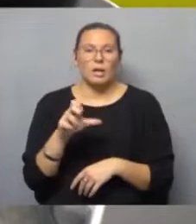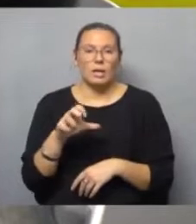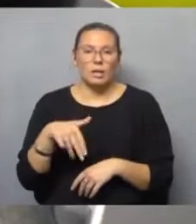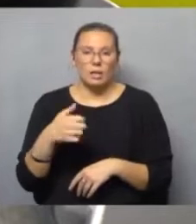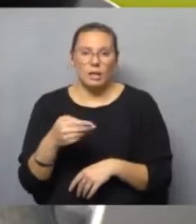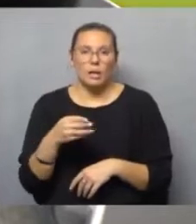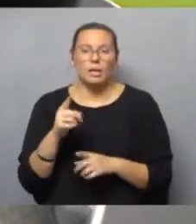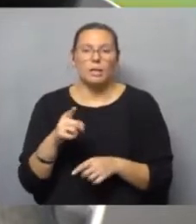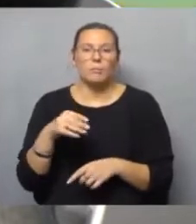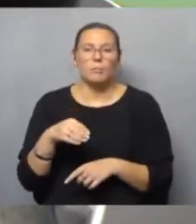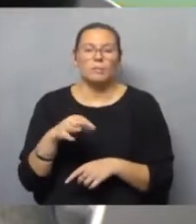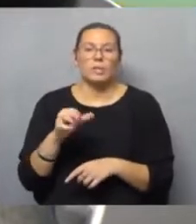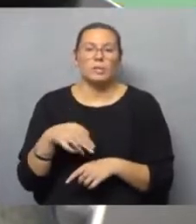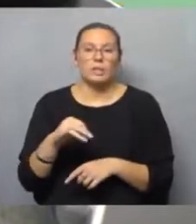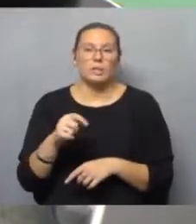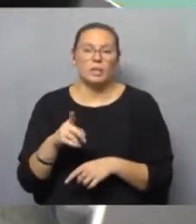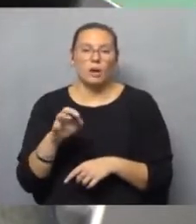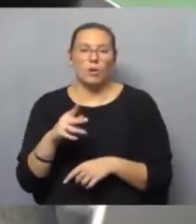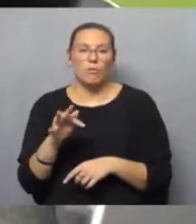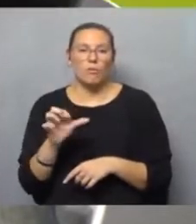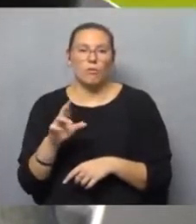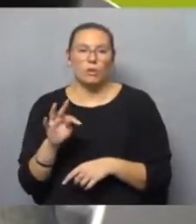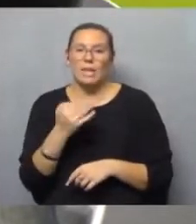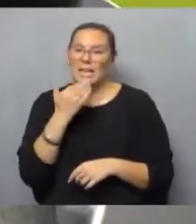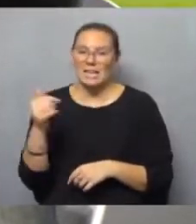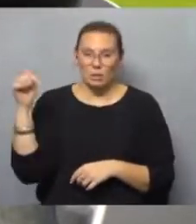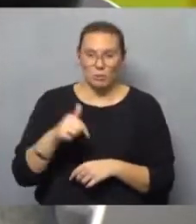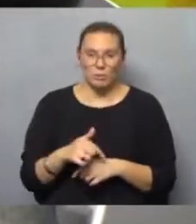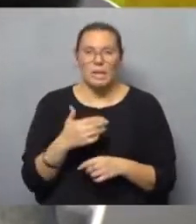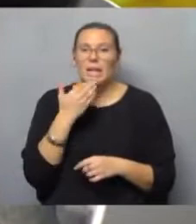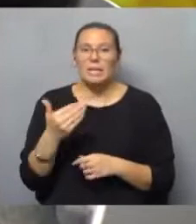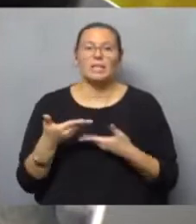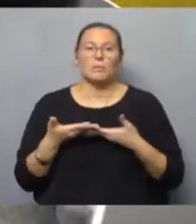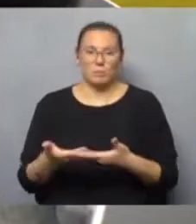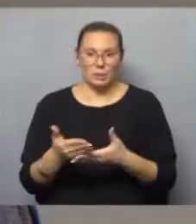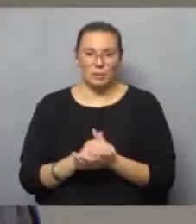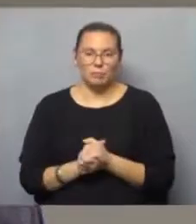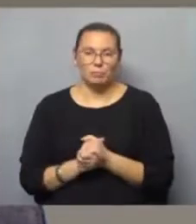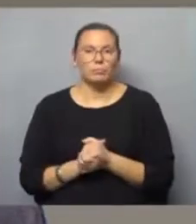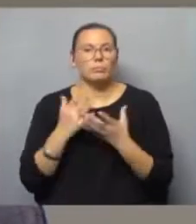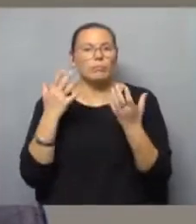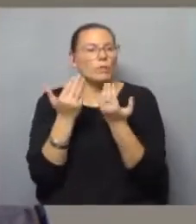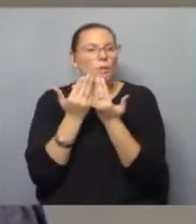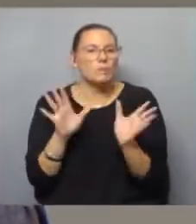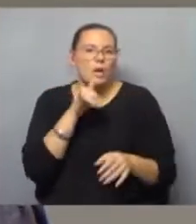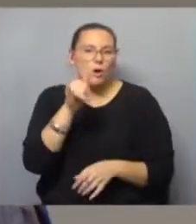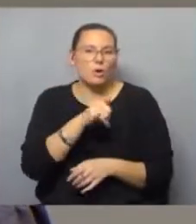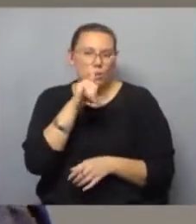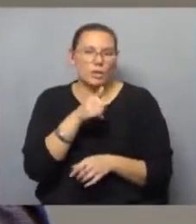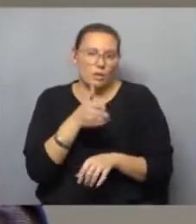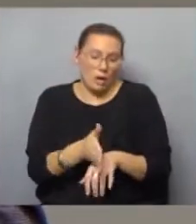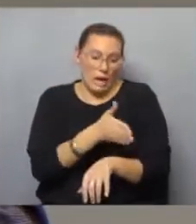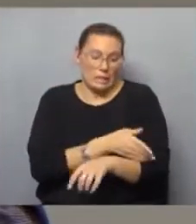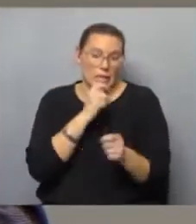y al magíster Santiago Fort. Bienvenidos, gracias por acompañarnos. Muchas gracias por la invitación. Yo quiero arrancar contando que en la previa de